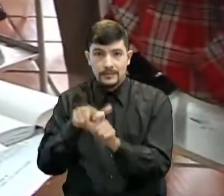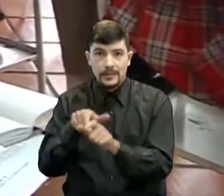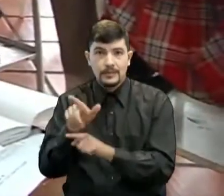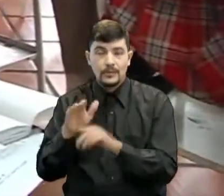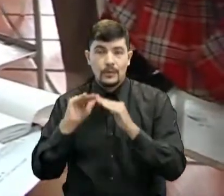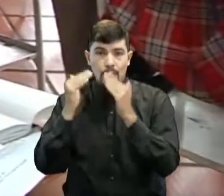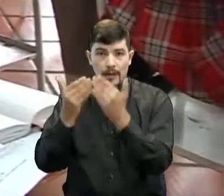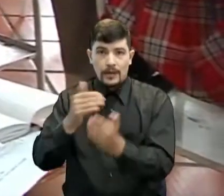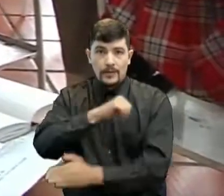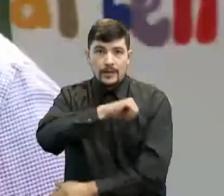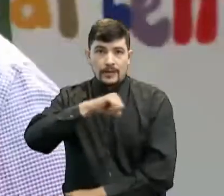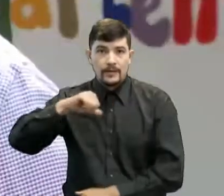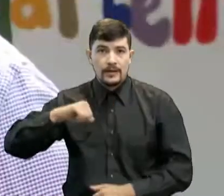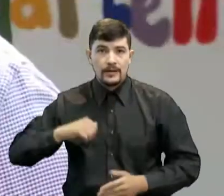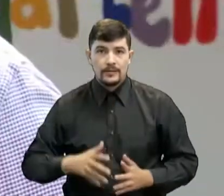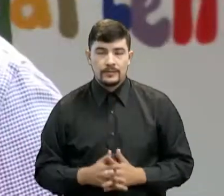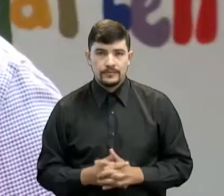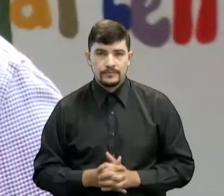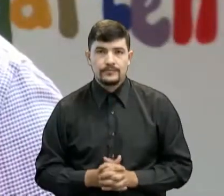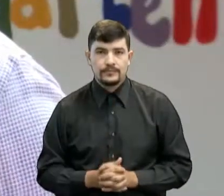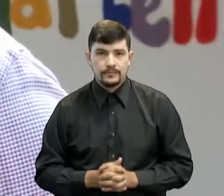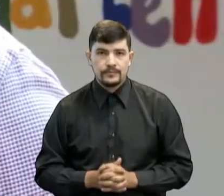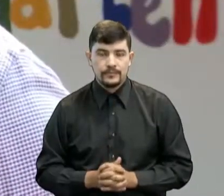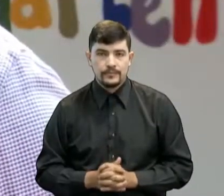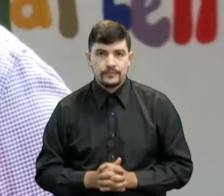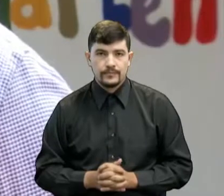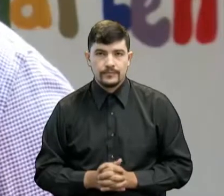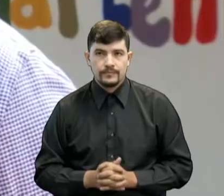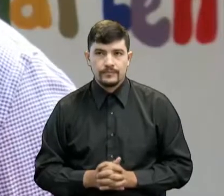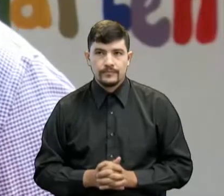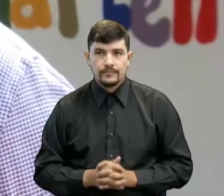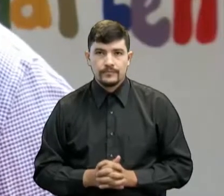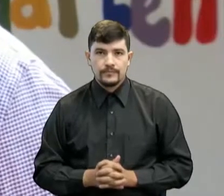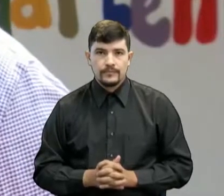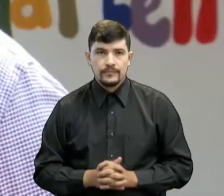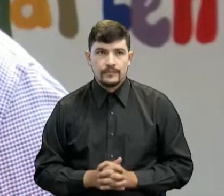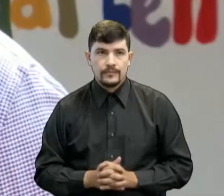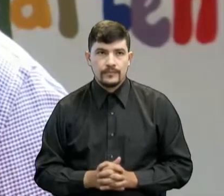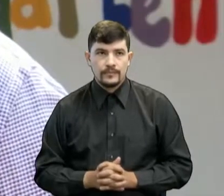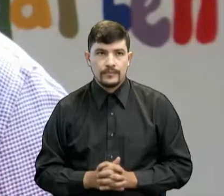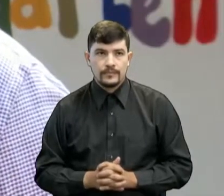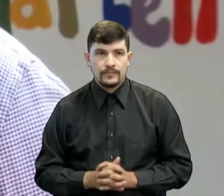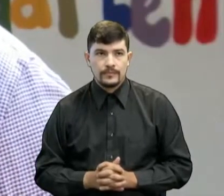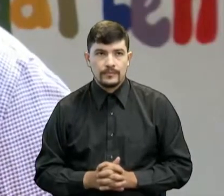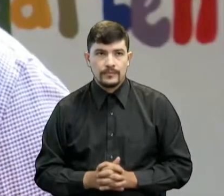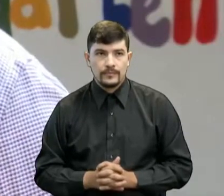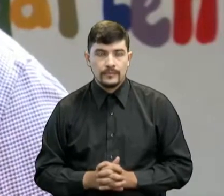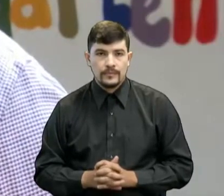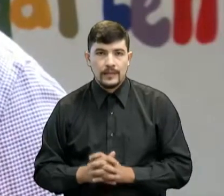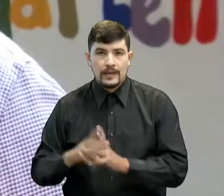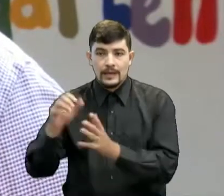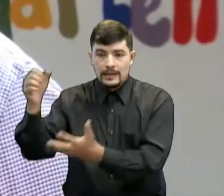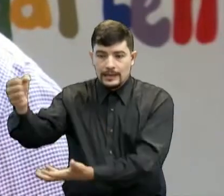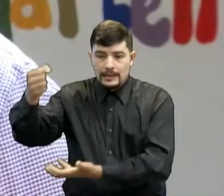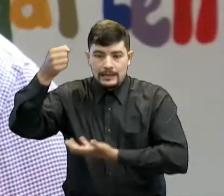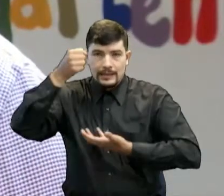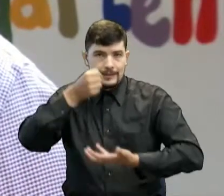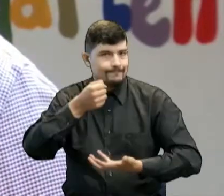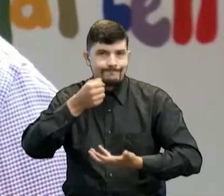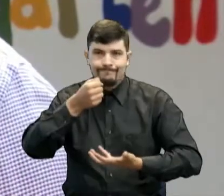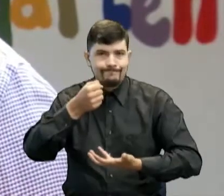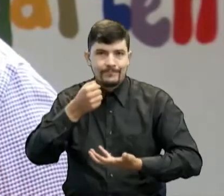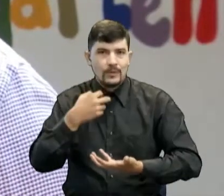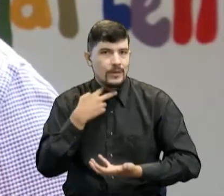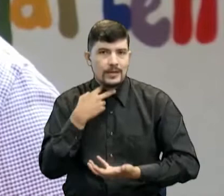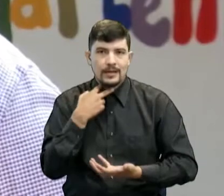No está aportando los recursos suficientes para que por lo menos cubra el pago de pensiones de esos 210 mil estudiantes.